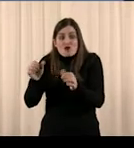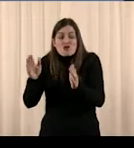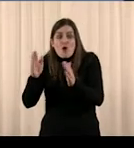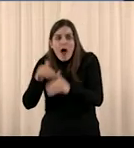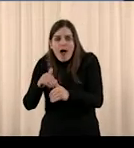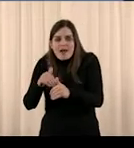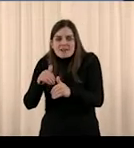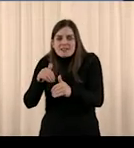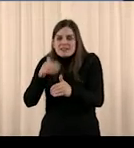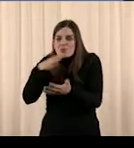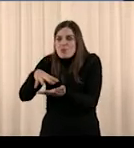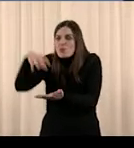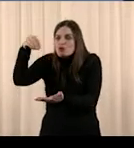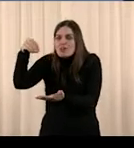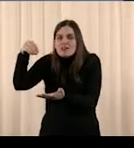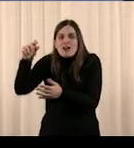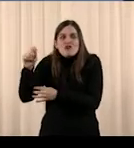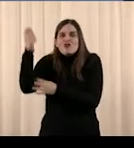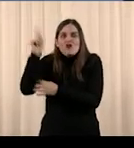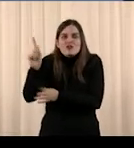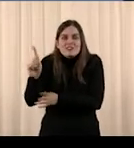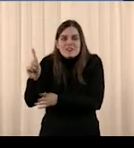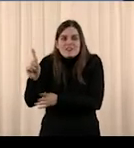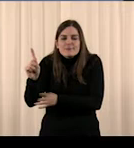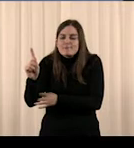that is what creates